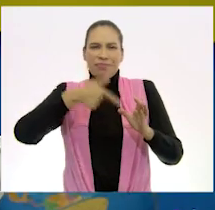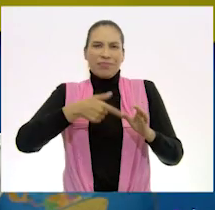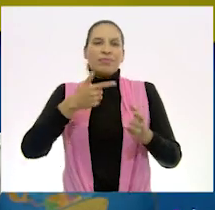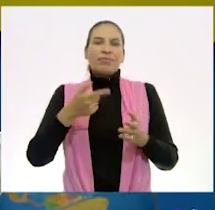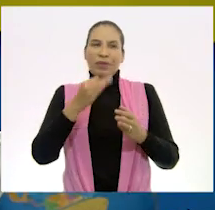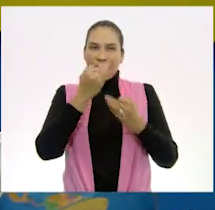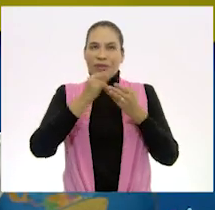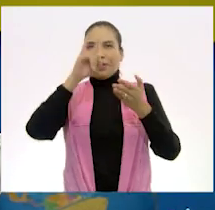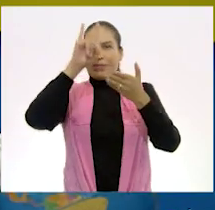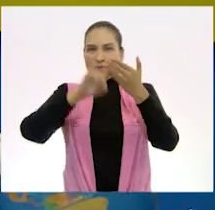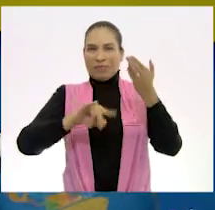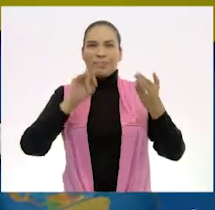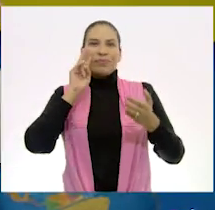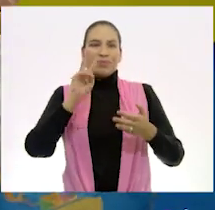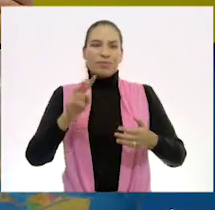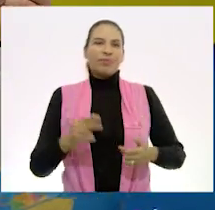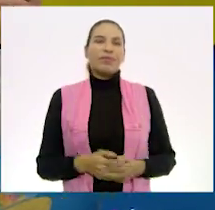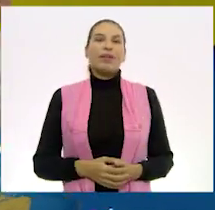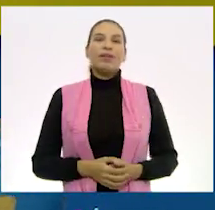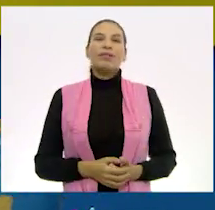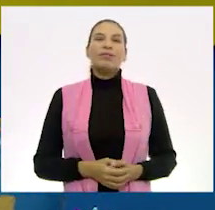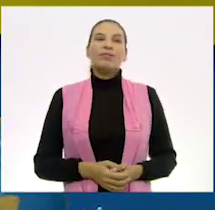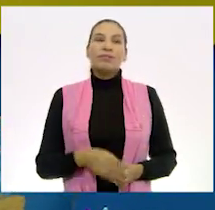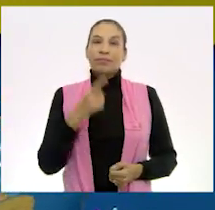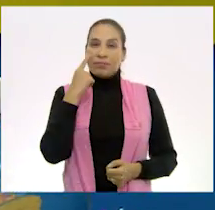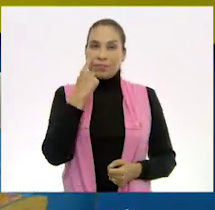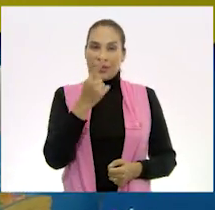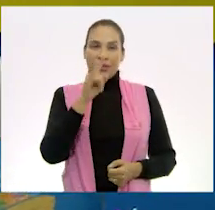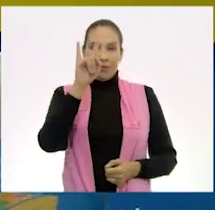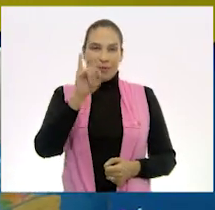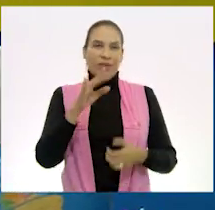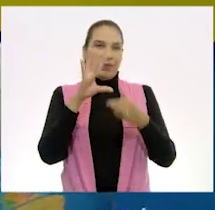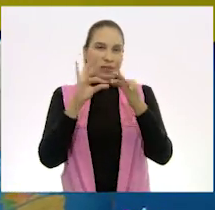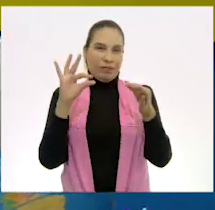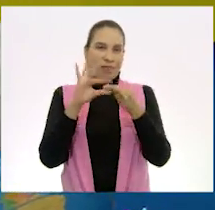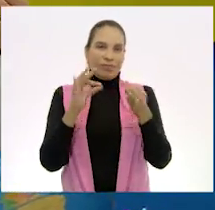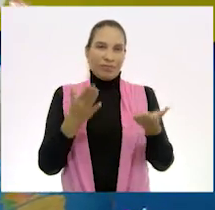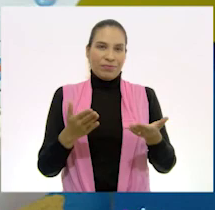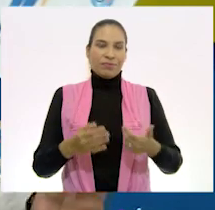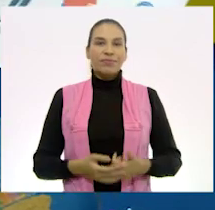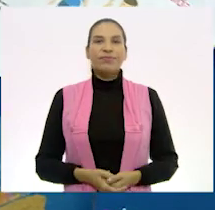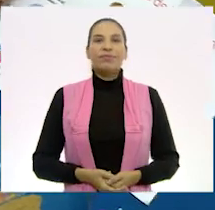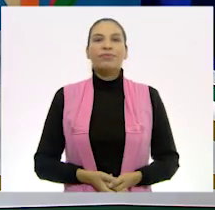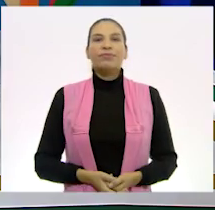Ale? Claro que sí, maestra. Mira, es este el que vamos a ver.